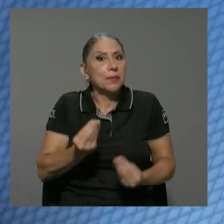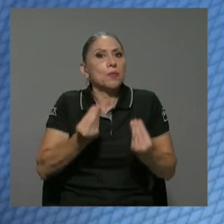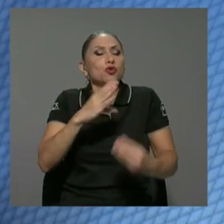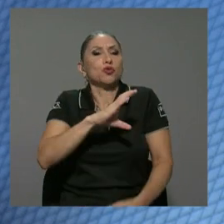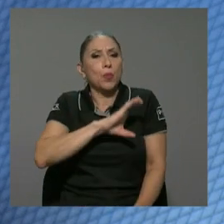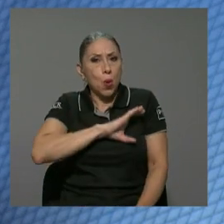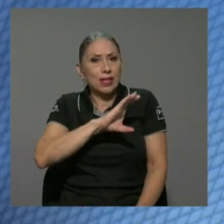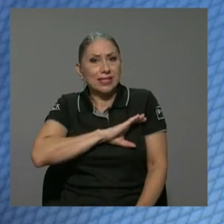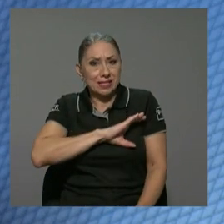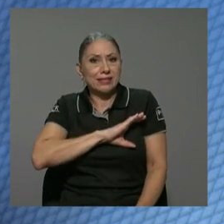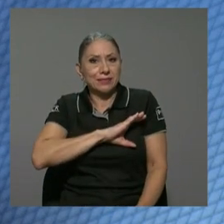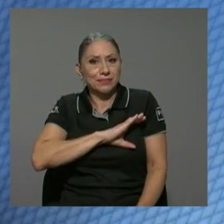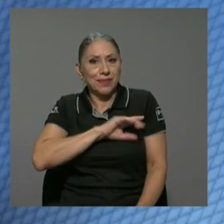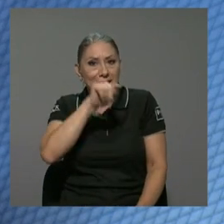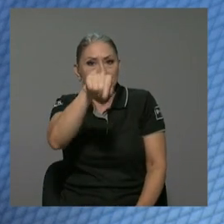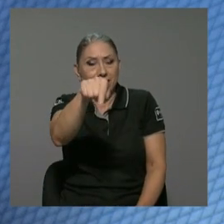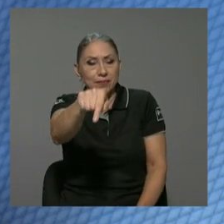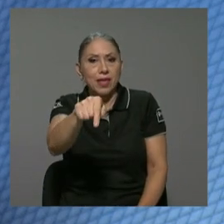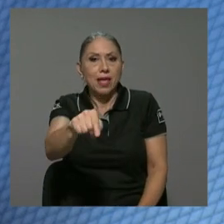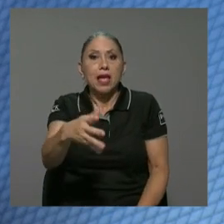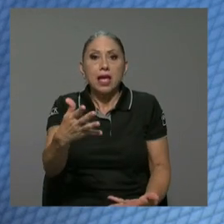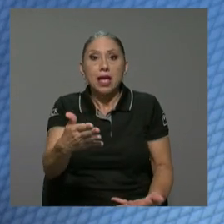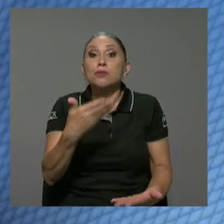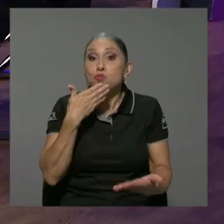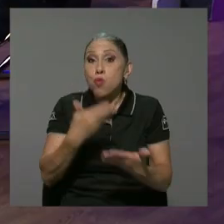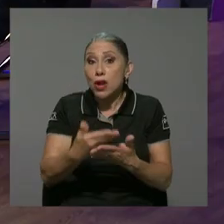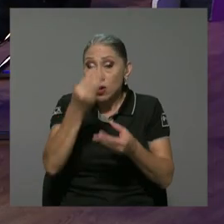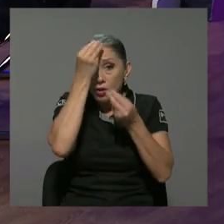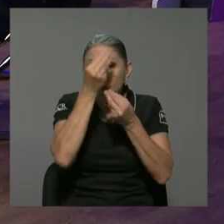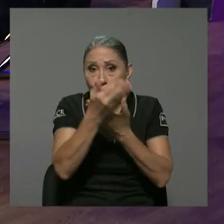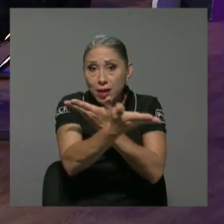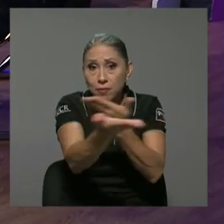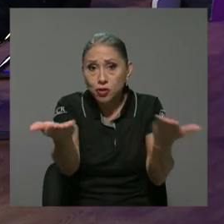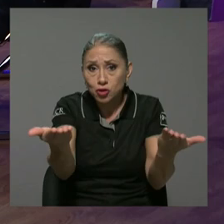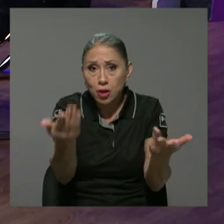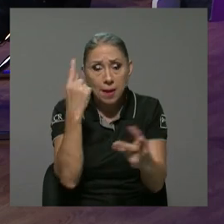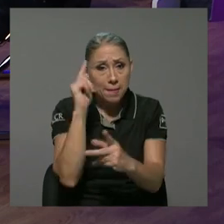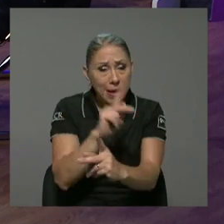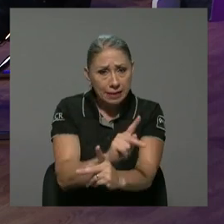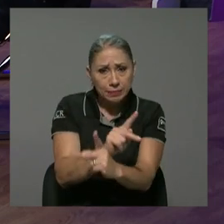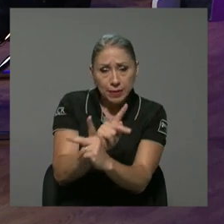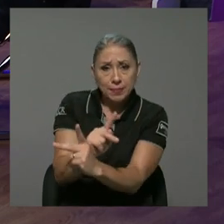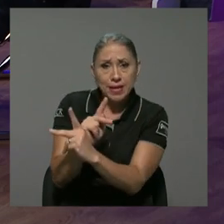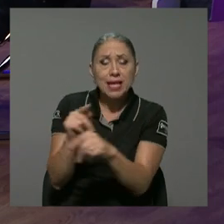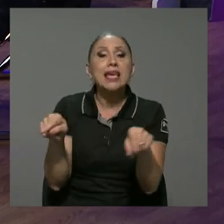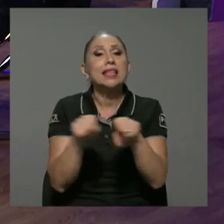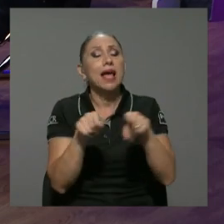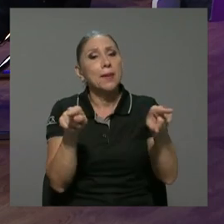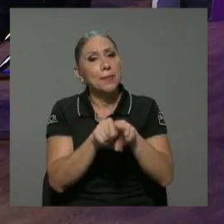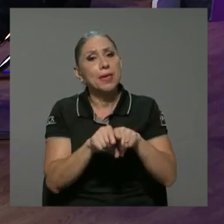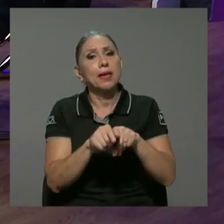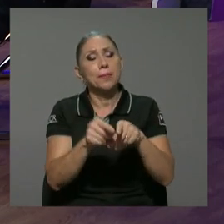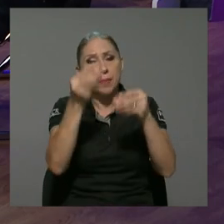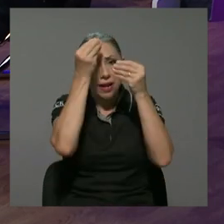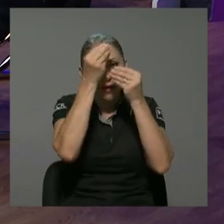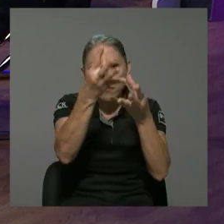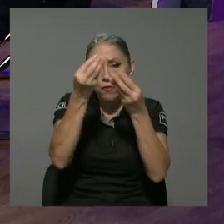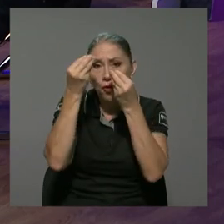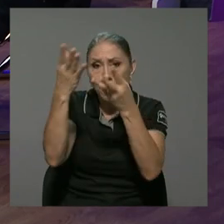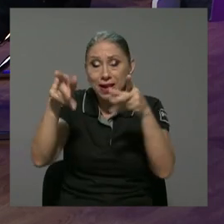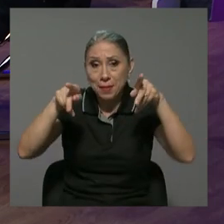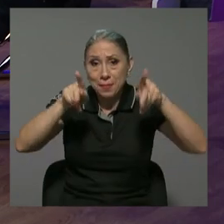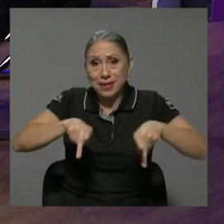que lo indiquemos, ¿verdad? Como medida preventiva también y como una forma también de informar a quienes nos están